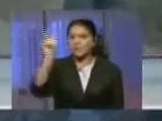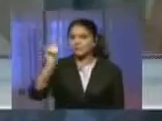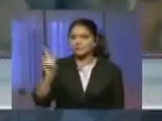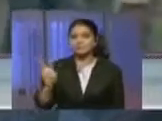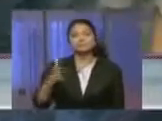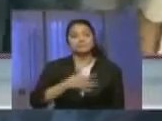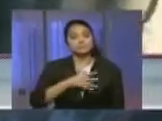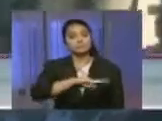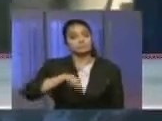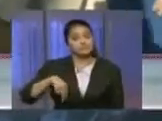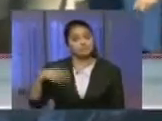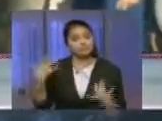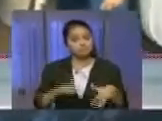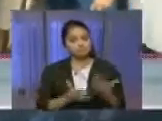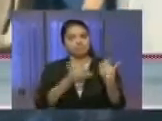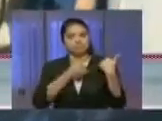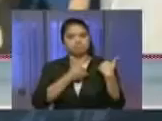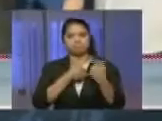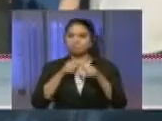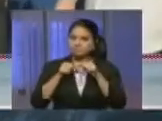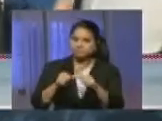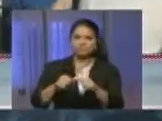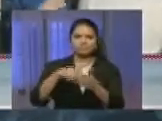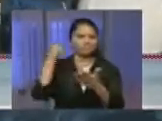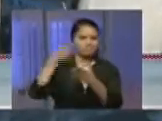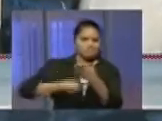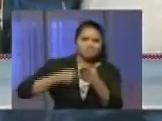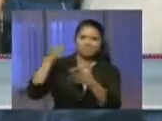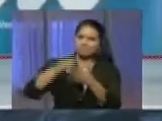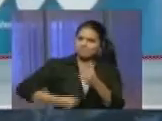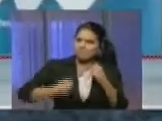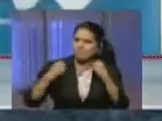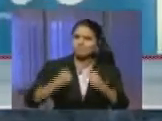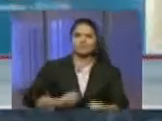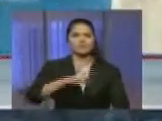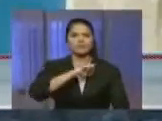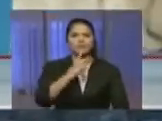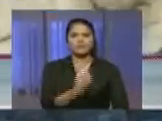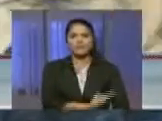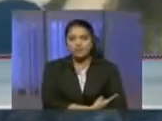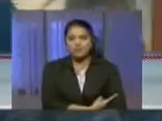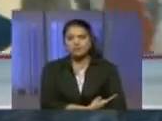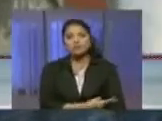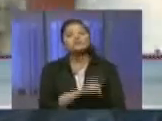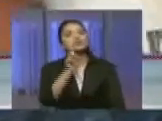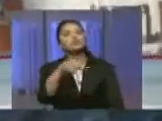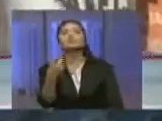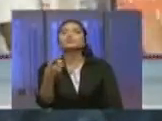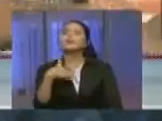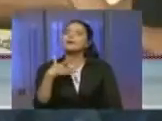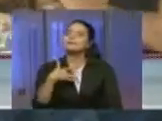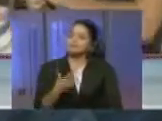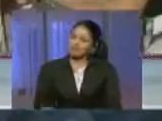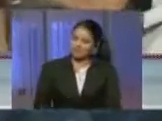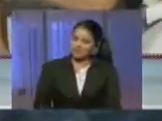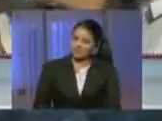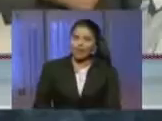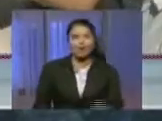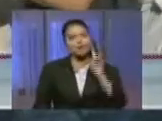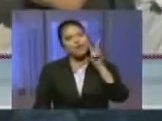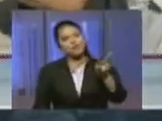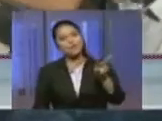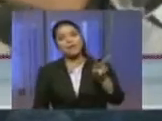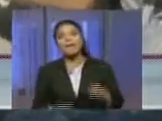nosotros tenemos una gran responsabilidad mantenernos Mira de pie heridos Ah mim qué sientes tú cuando ves a nuestro